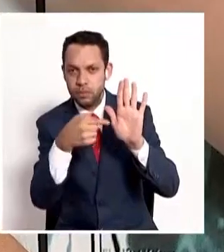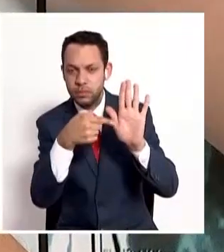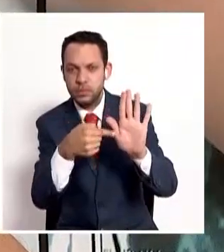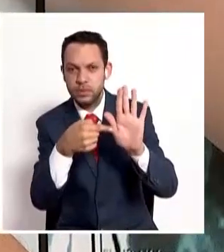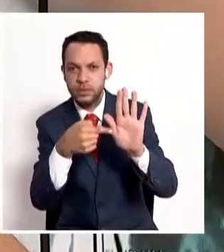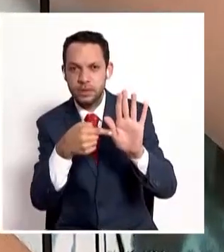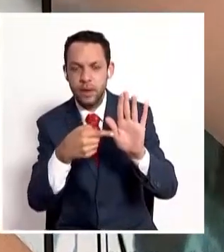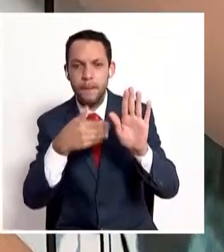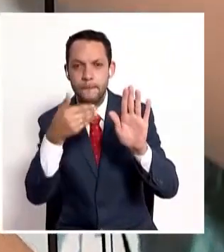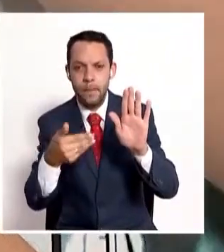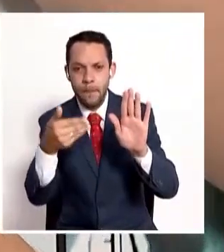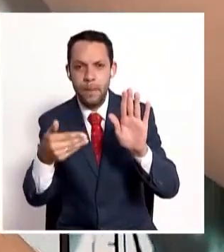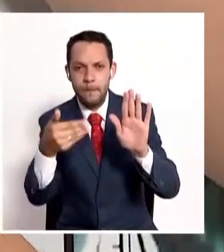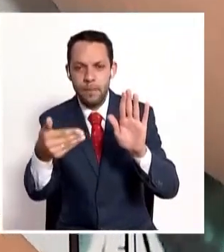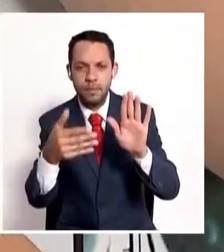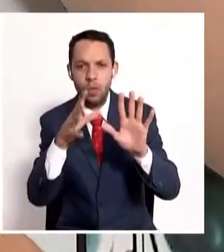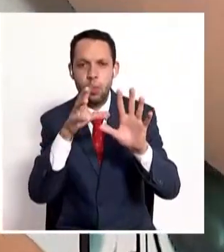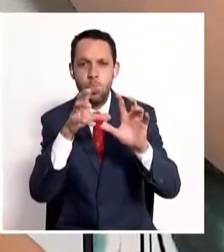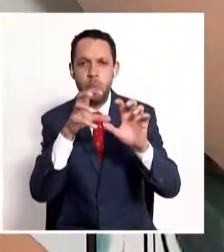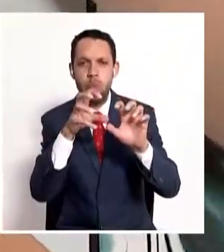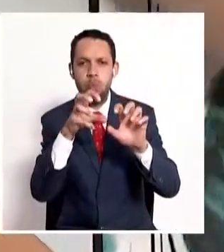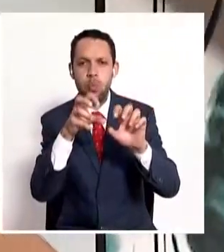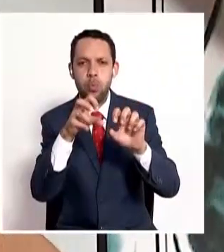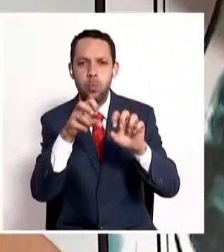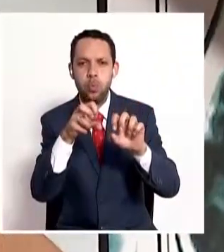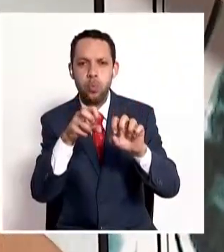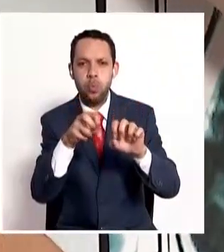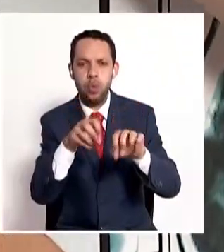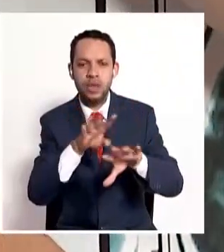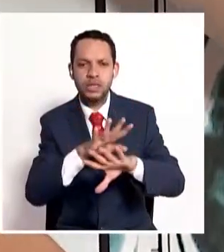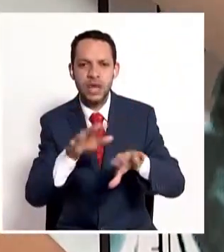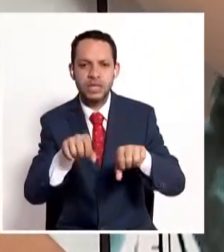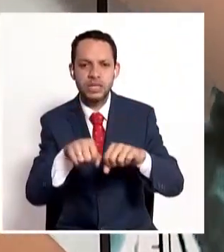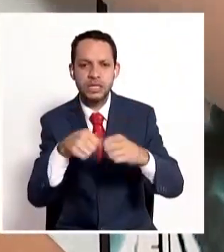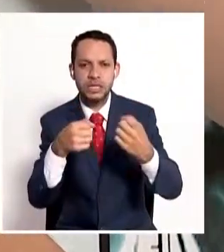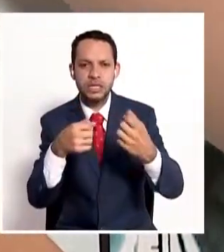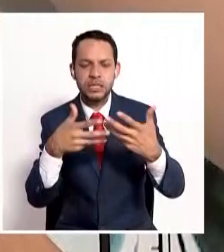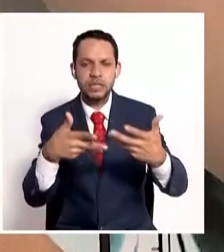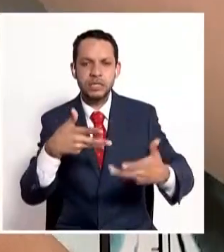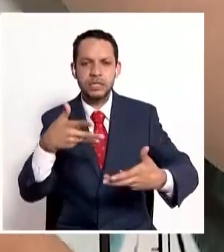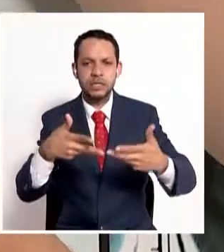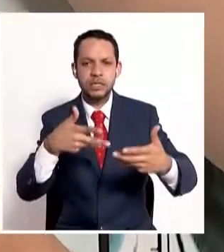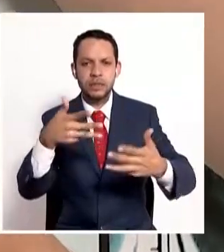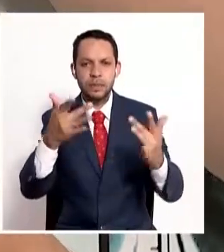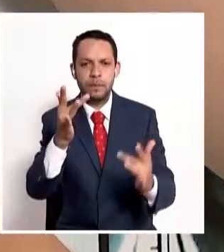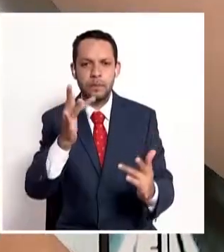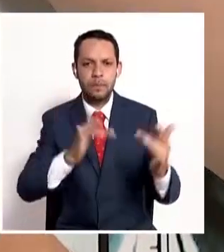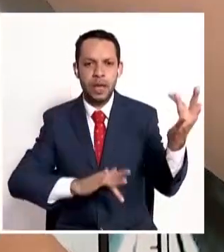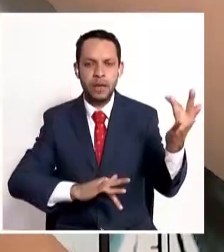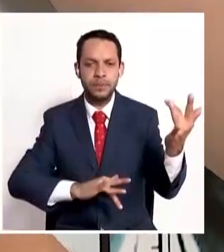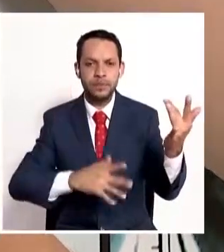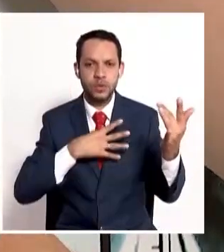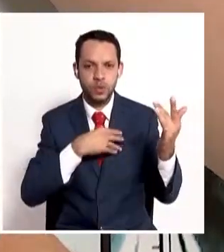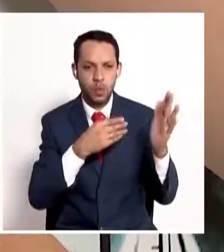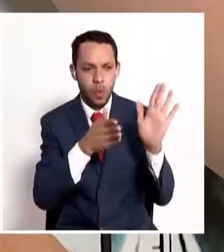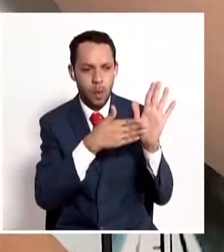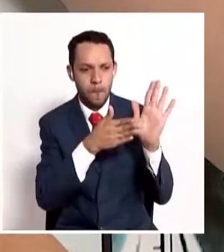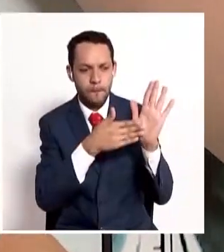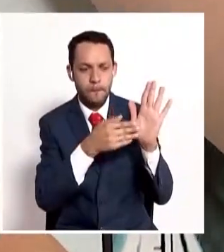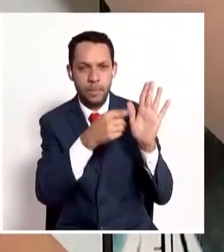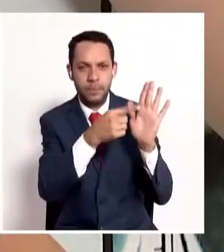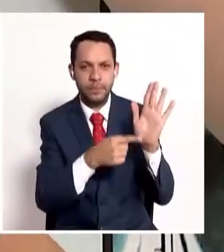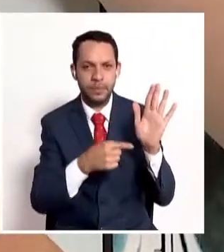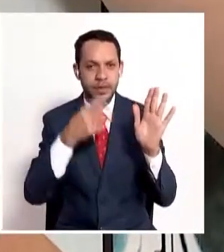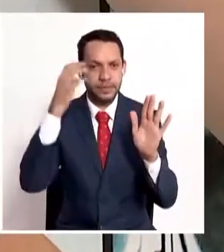este un proceso de desgaste que cuando hay un proceso de desgaste resulta que aquí por donde pasó el esfero es donde baja la médula espinal